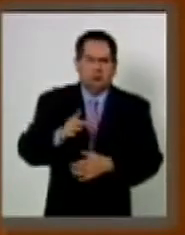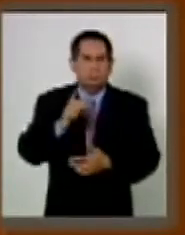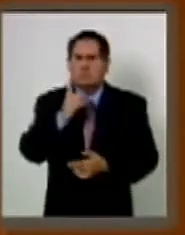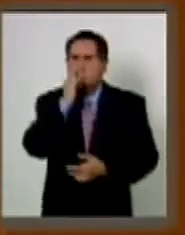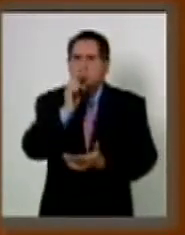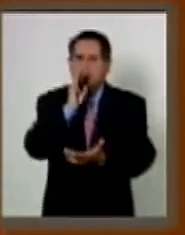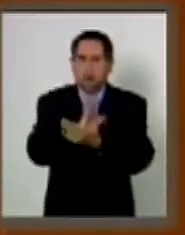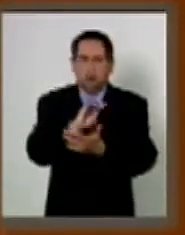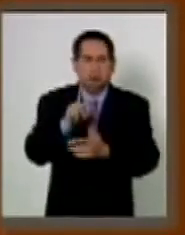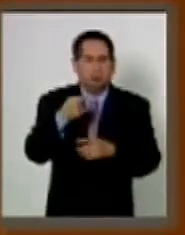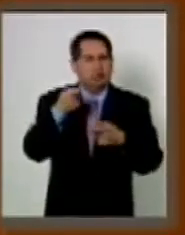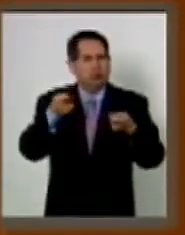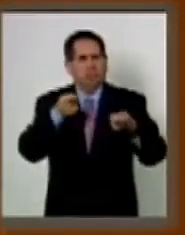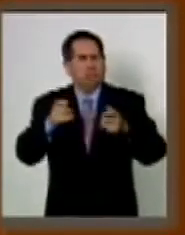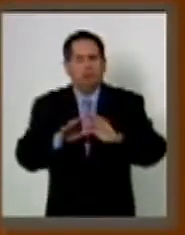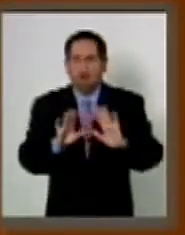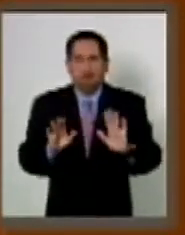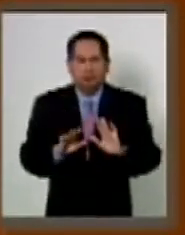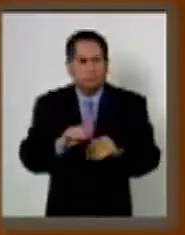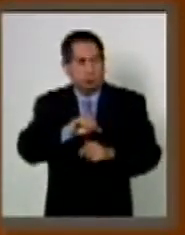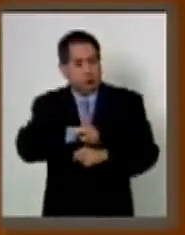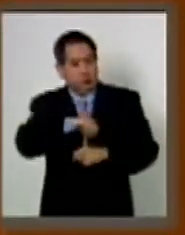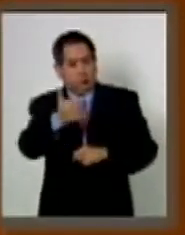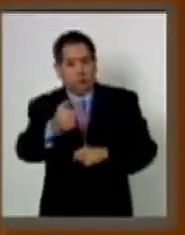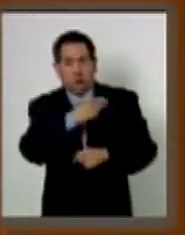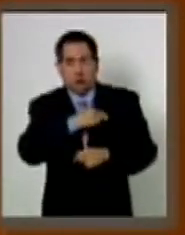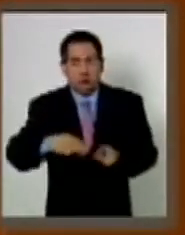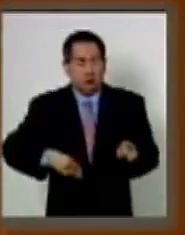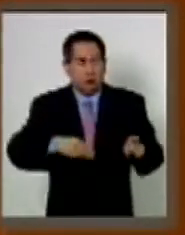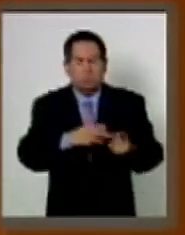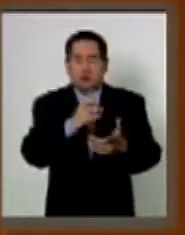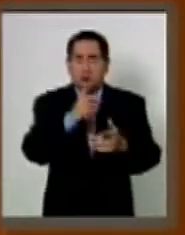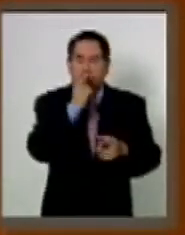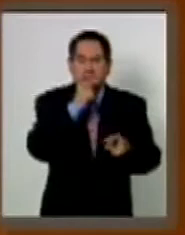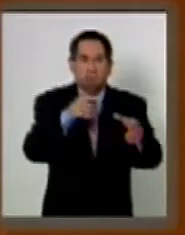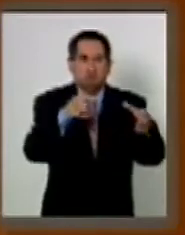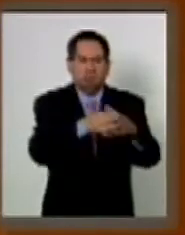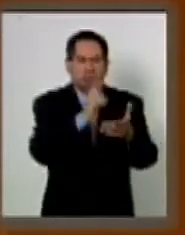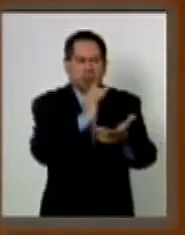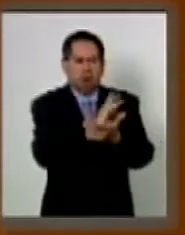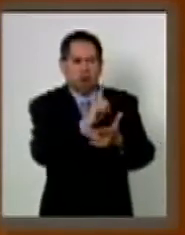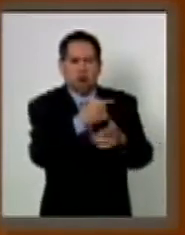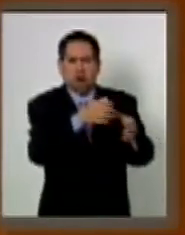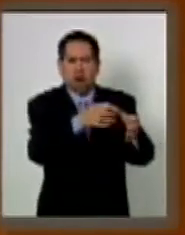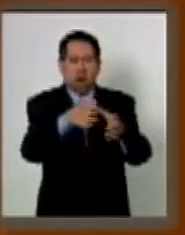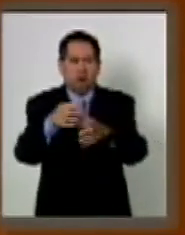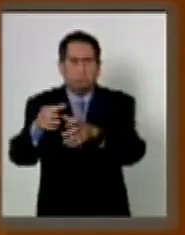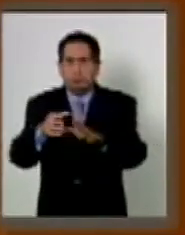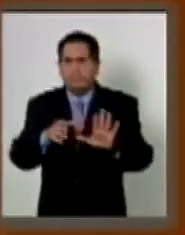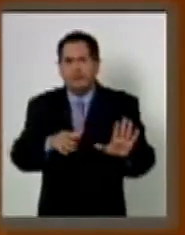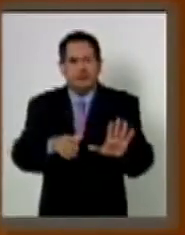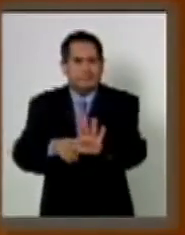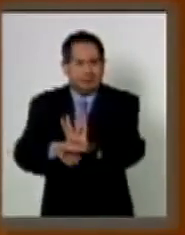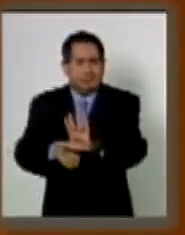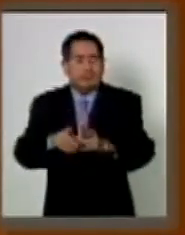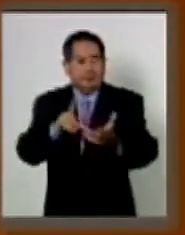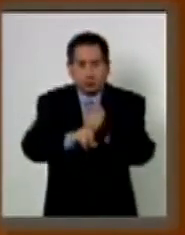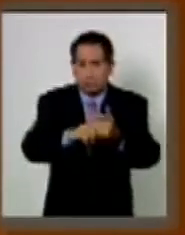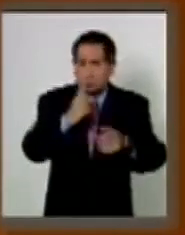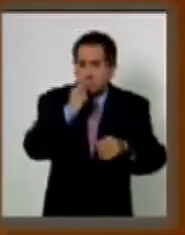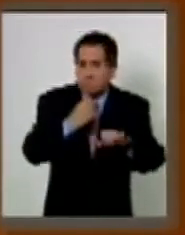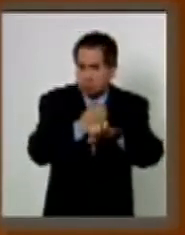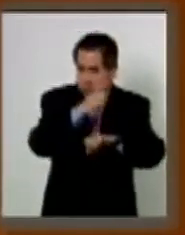único. El resto de los municipios tienen mando único. Está ahí la policía